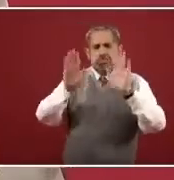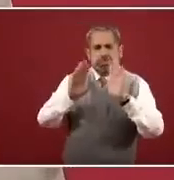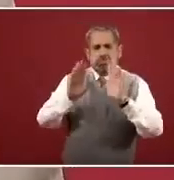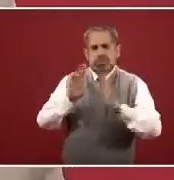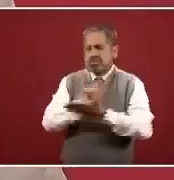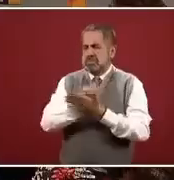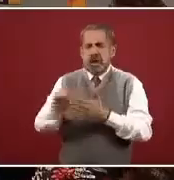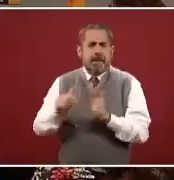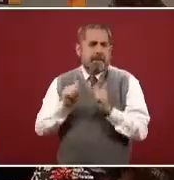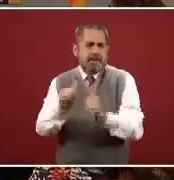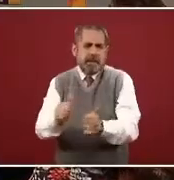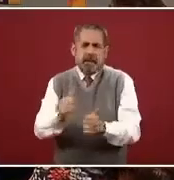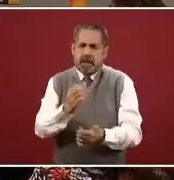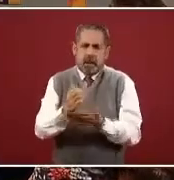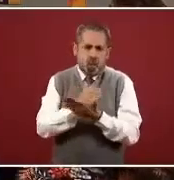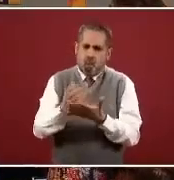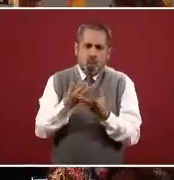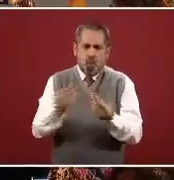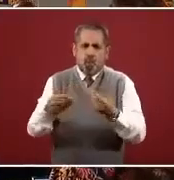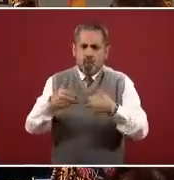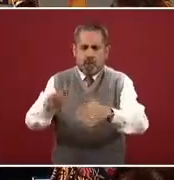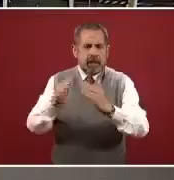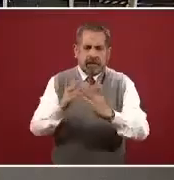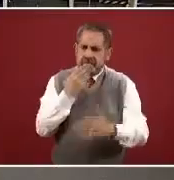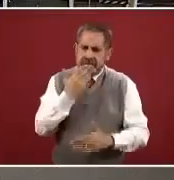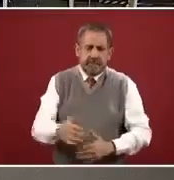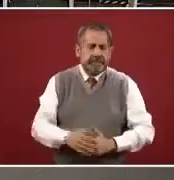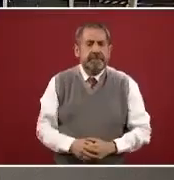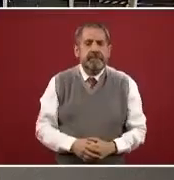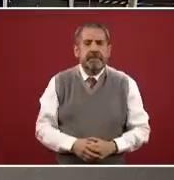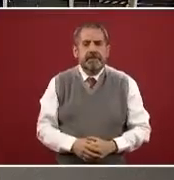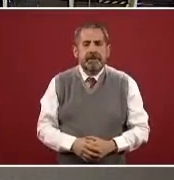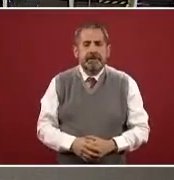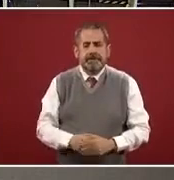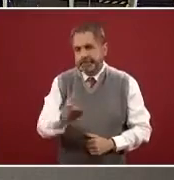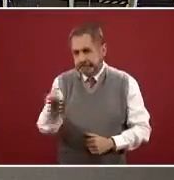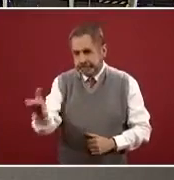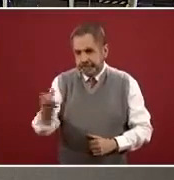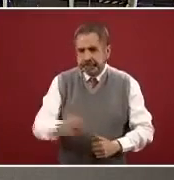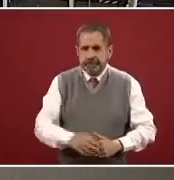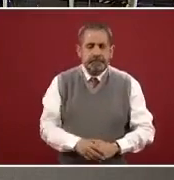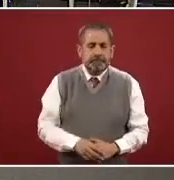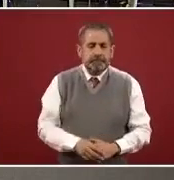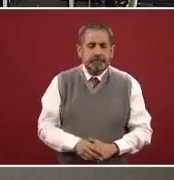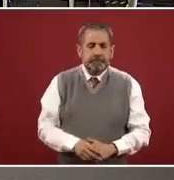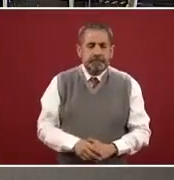considerar como curada, ¿sí? Hemos concedido ya de este lado.